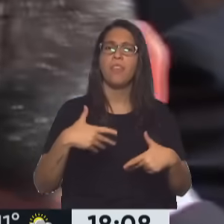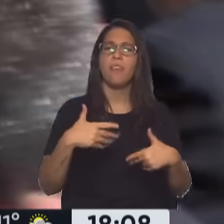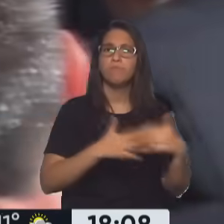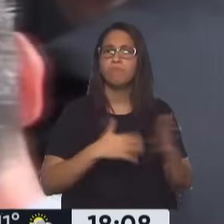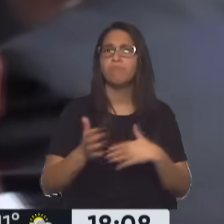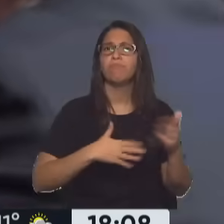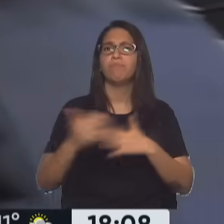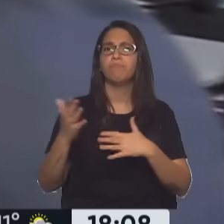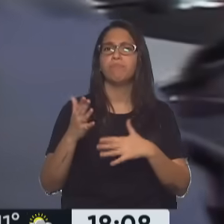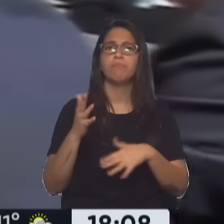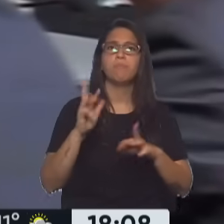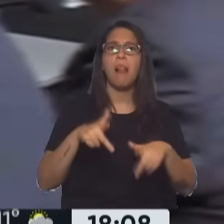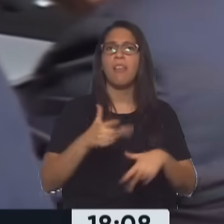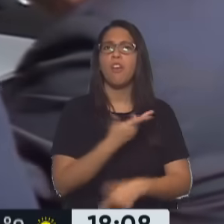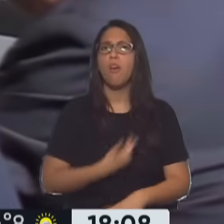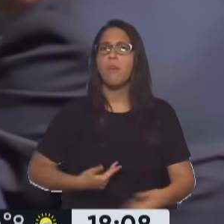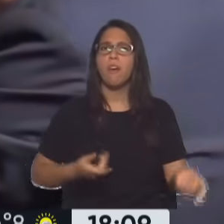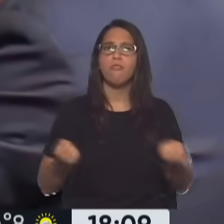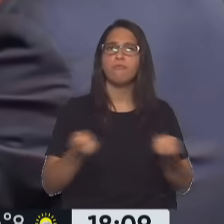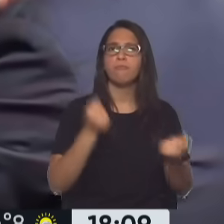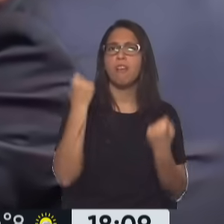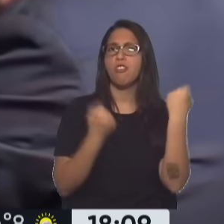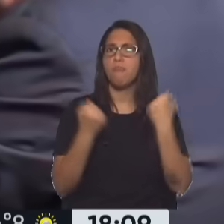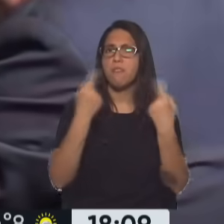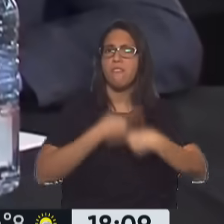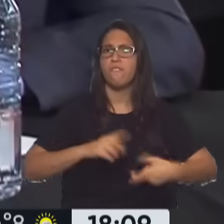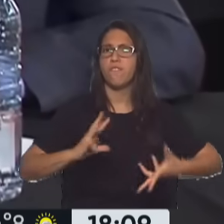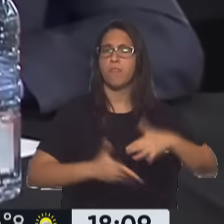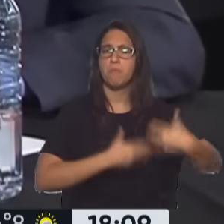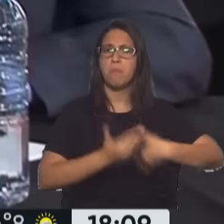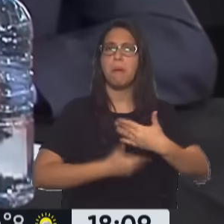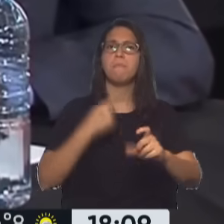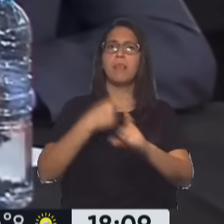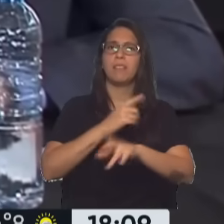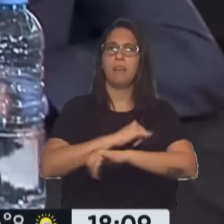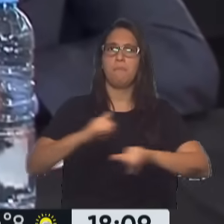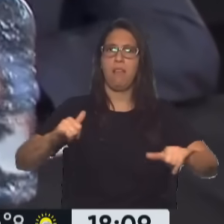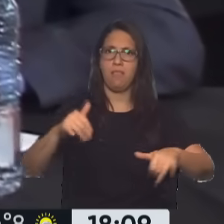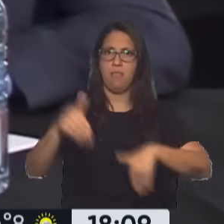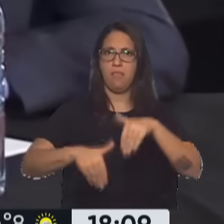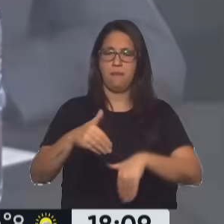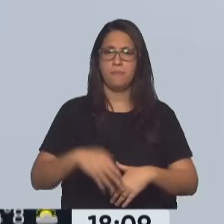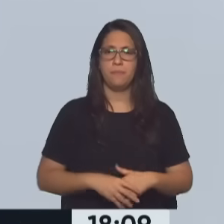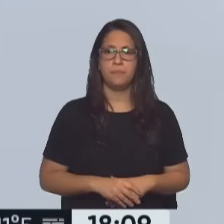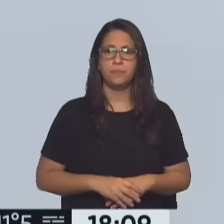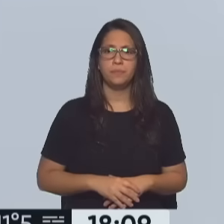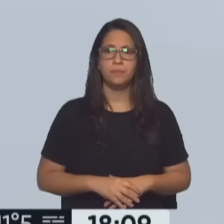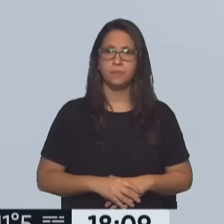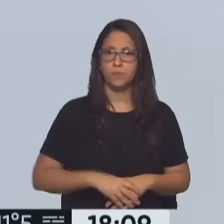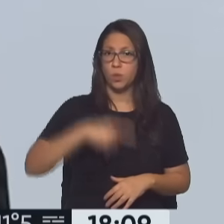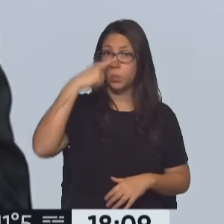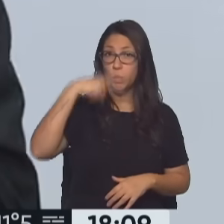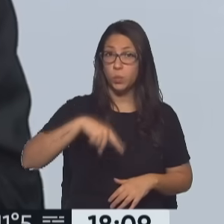análisis de distintos programas de gobierno y económicos y la marcha de la campaña electoral. Por